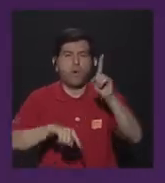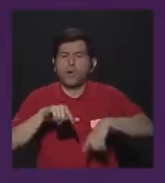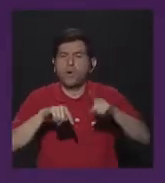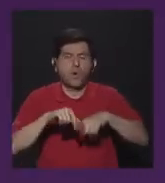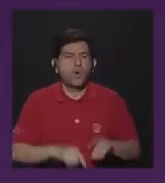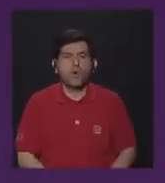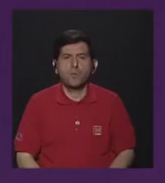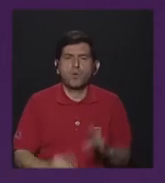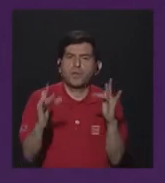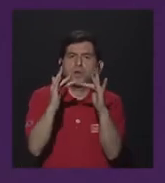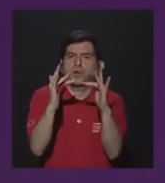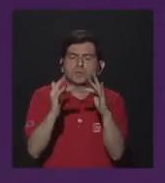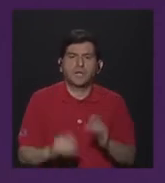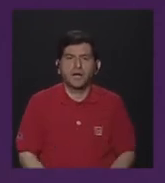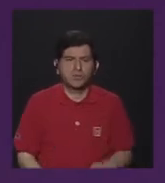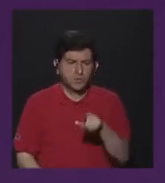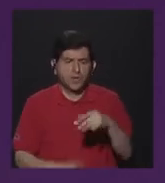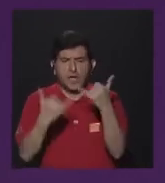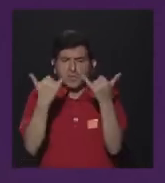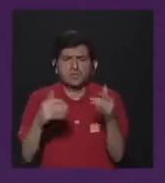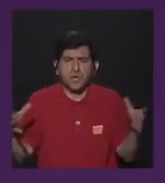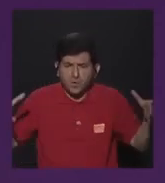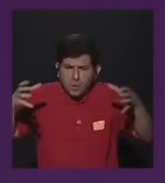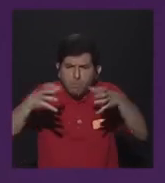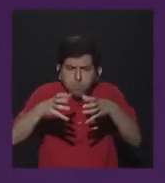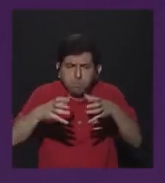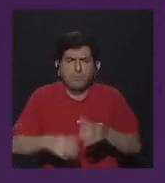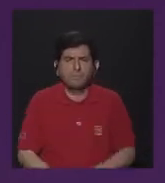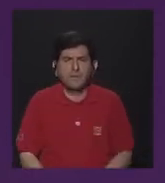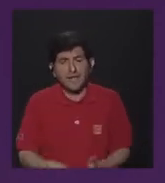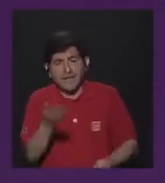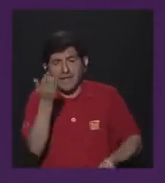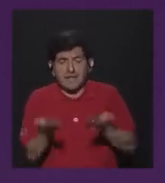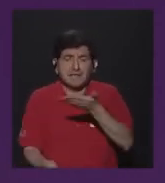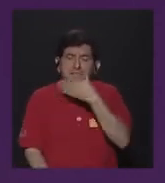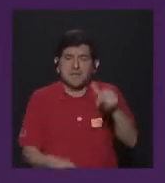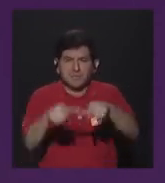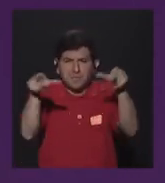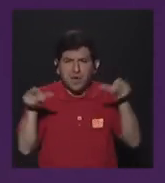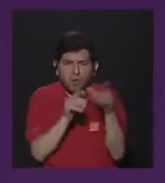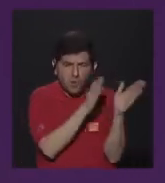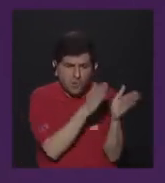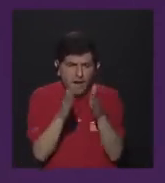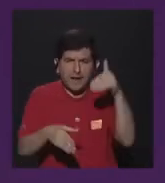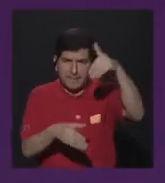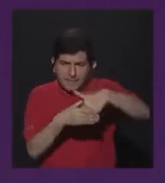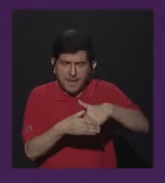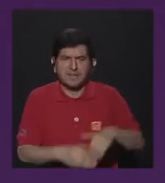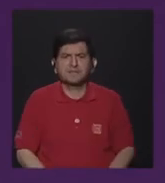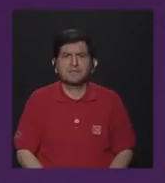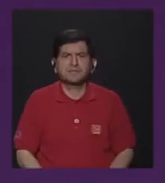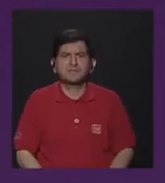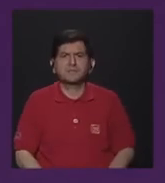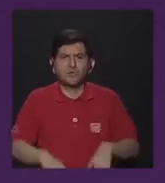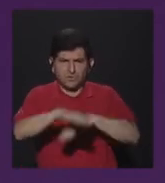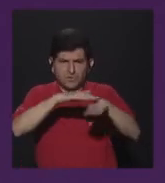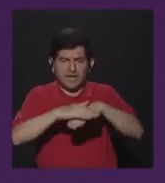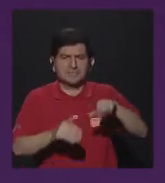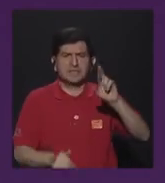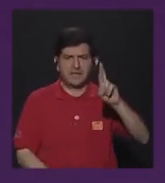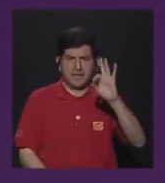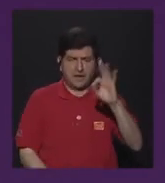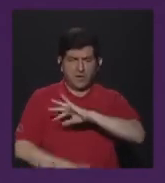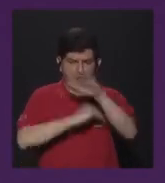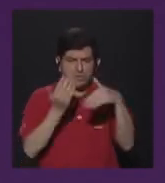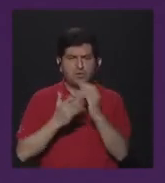mientras que ahorita ellos están concentrados probablemente esta sea la zona mejor planificada de la rodrigo facio todas las ciencias de la salud juntas